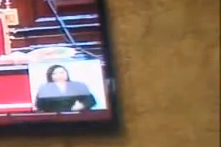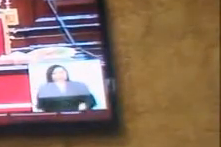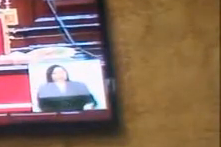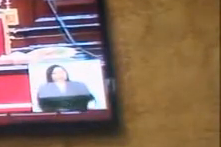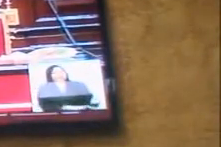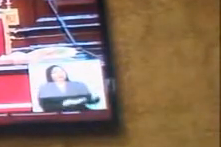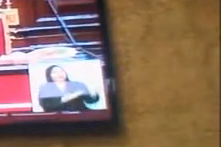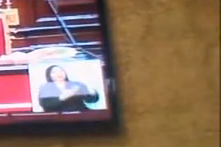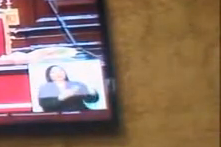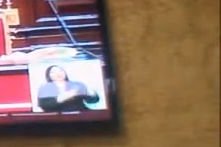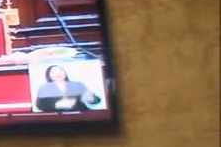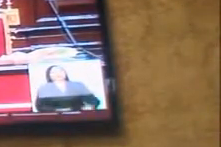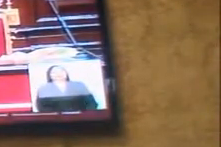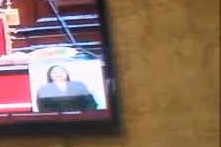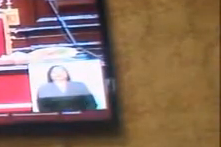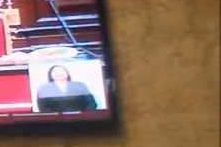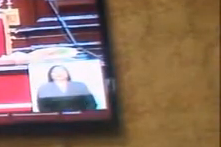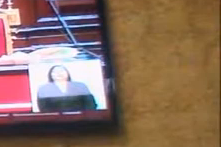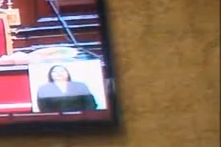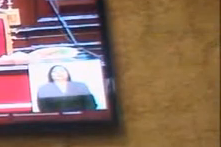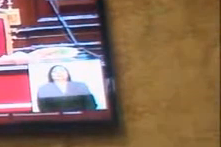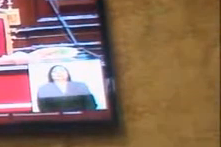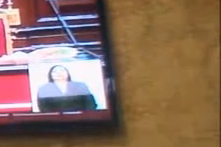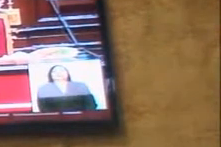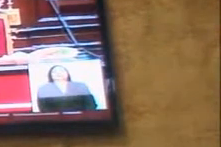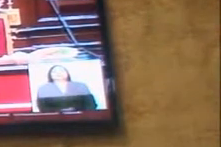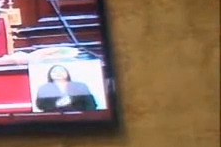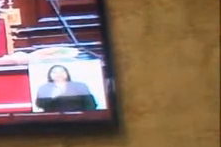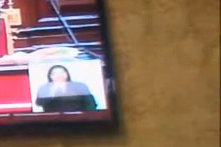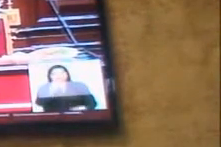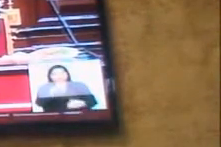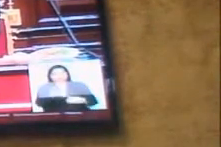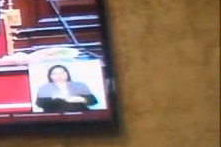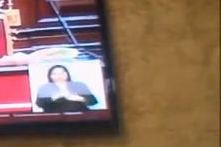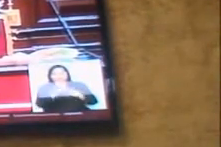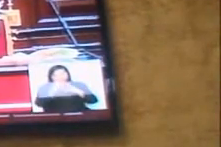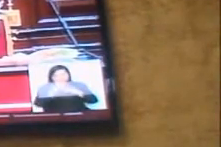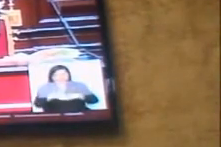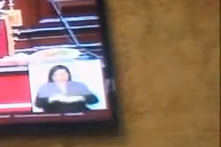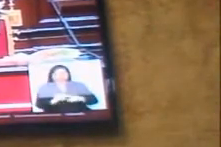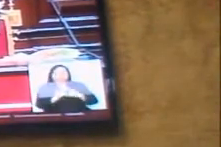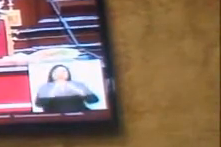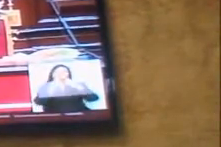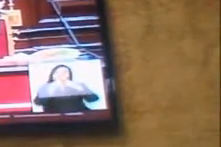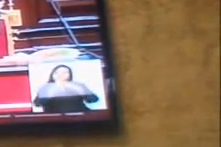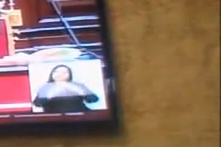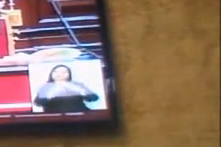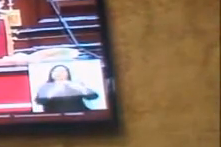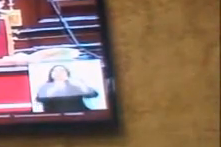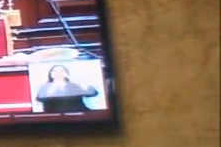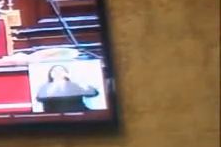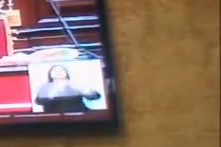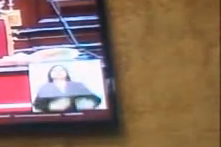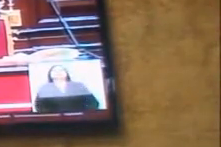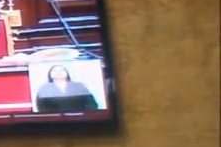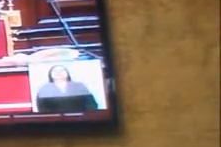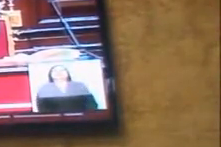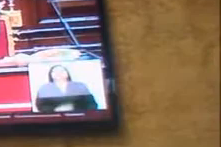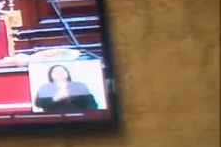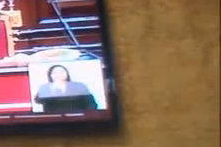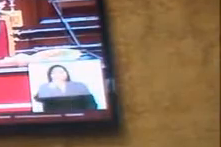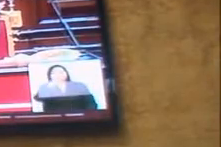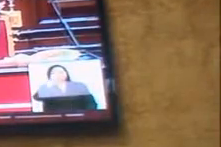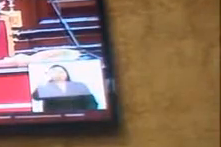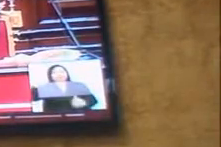Entonces ya tenemos a Martín Vizcarra como presidente de la República y bueno, pero la población va a seguir, creo